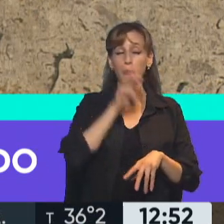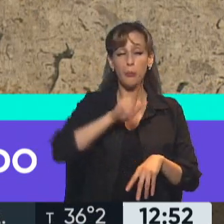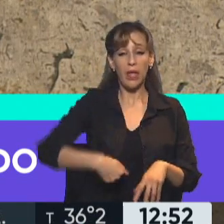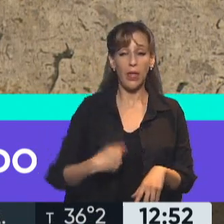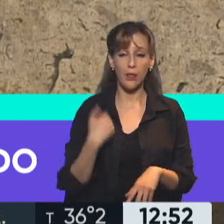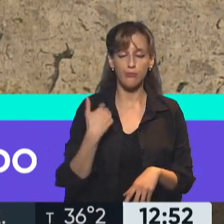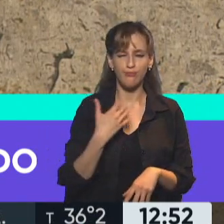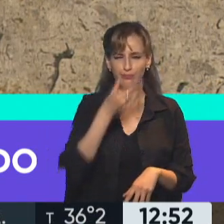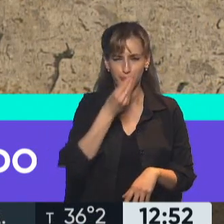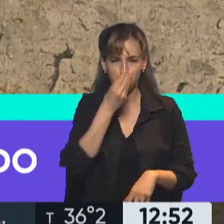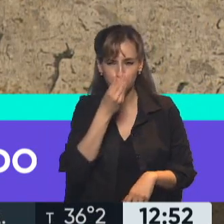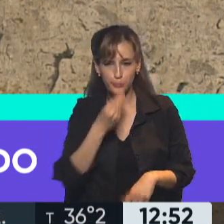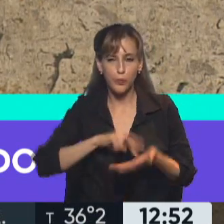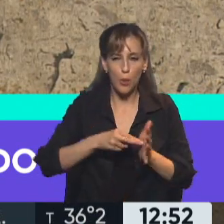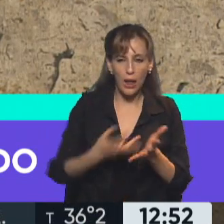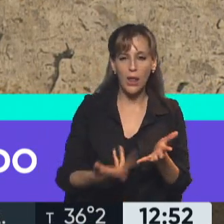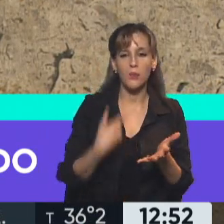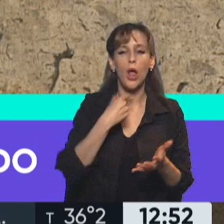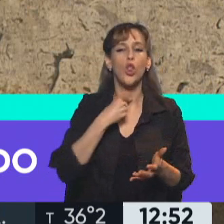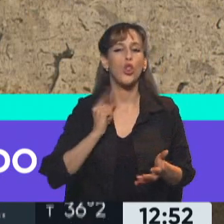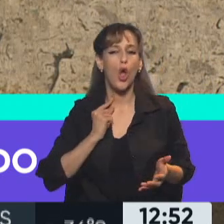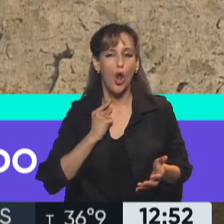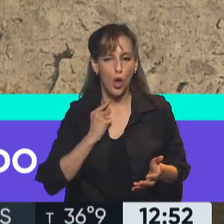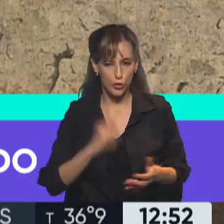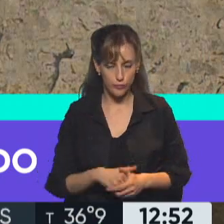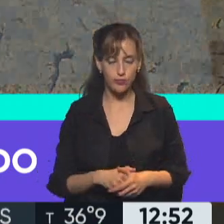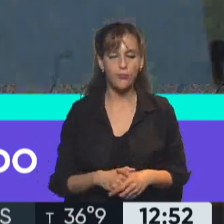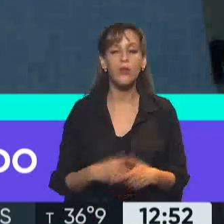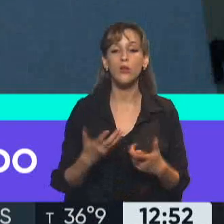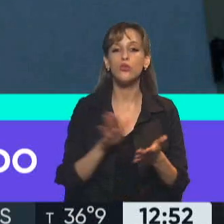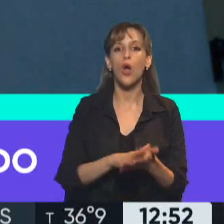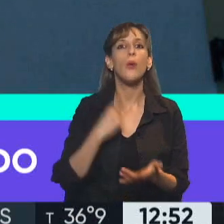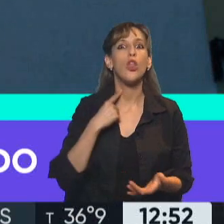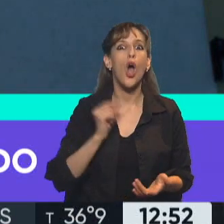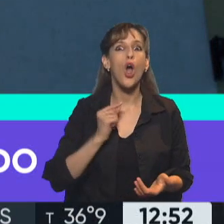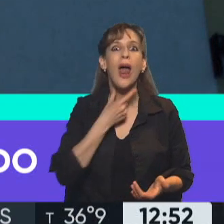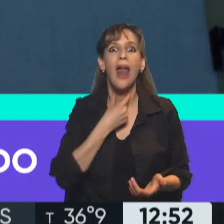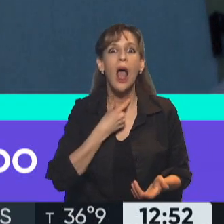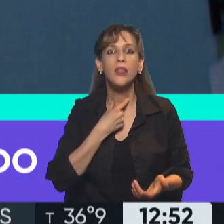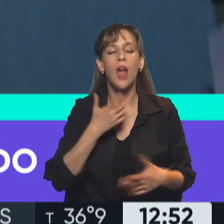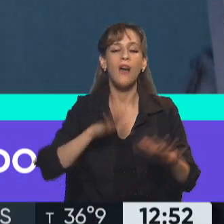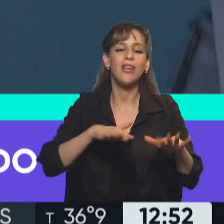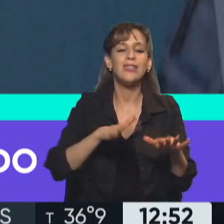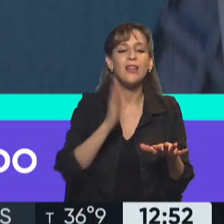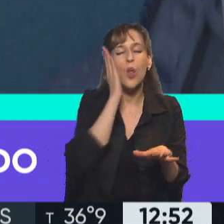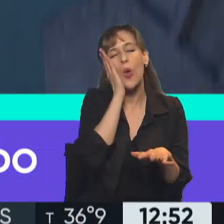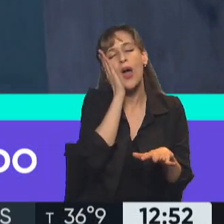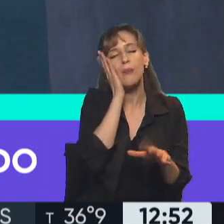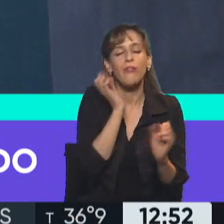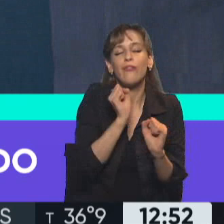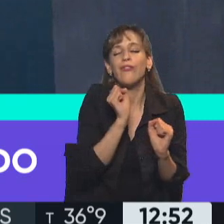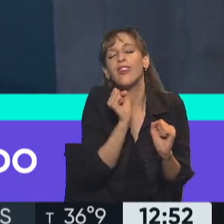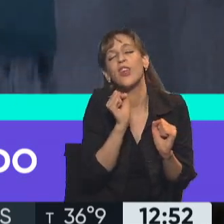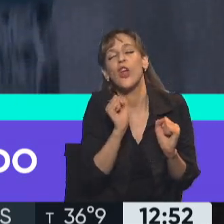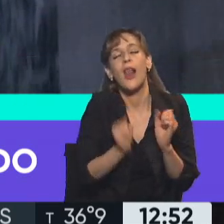respiratorias altas, como sinusitis, dolor de garganta y demás. Y con respecto a esto, lo del dolor de garganta, muchas veces dormimos con un poquito más de frío que de calor y a la mañana